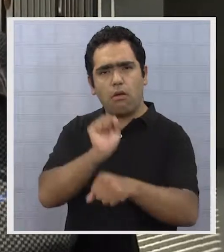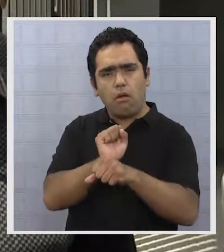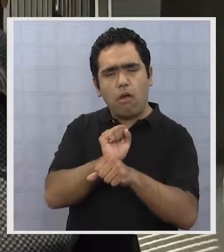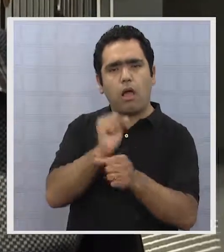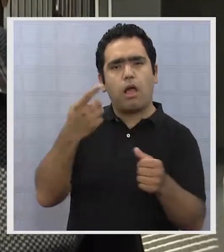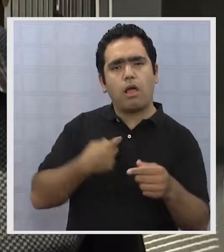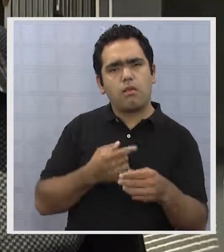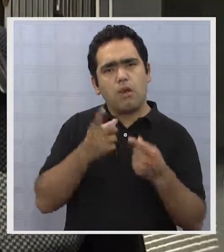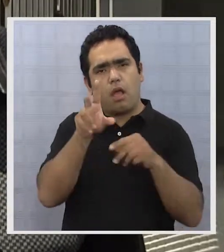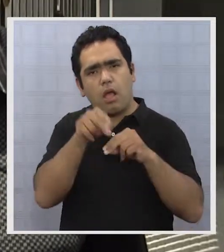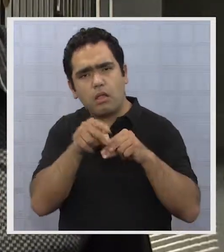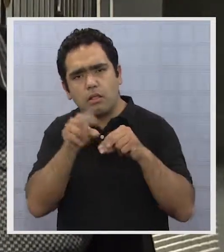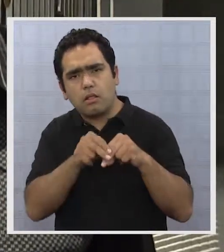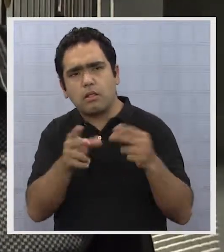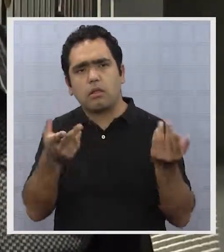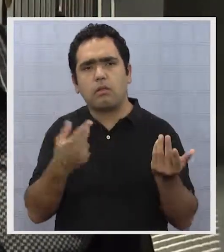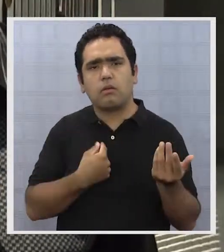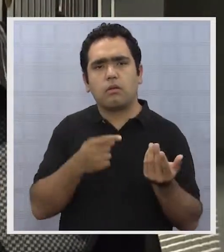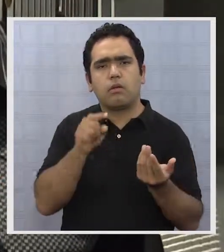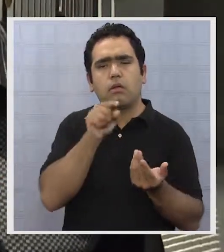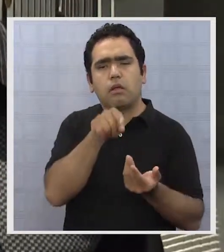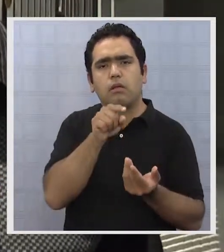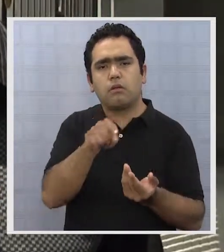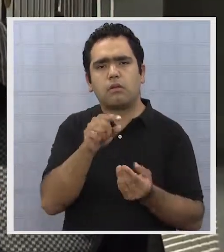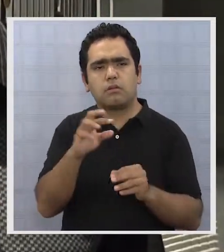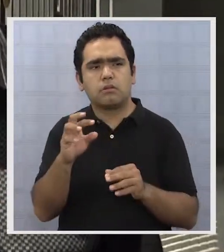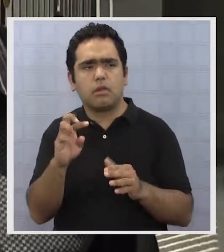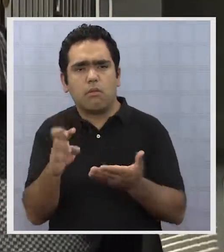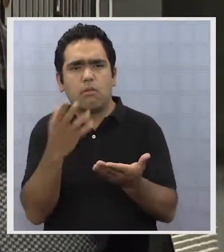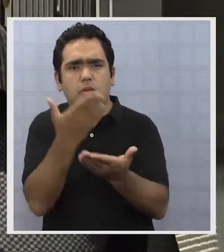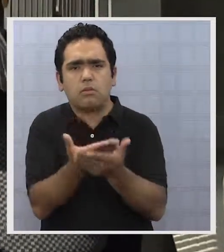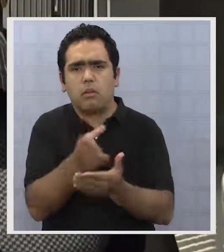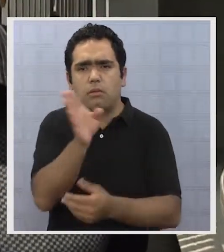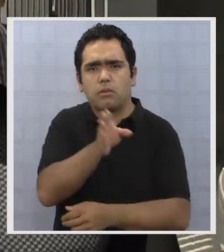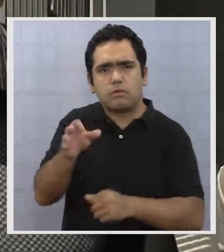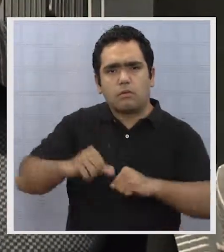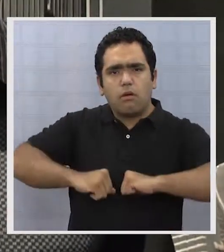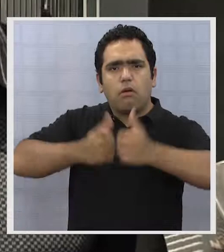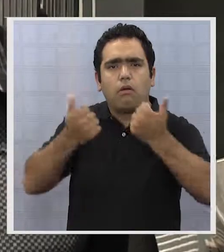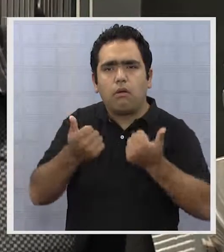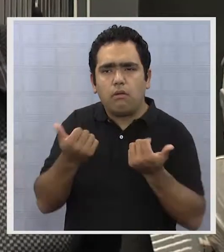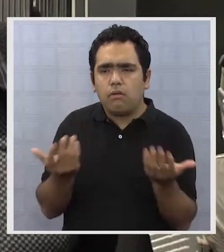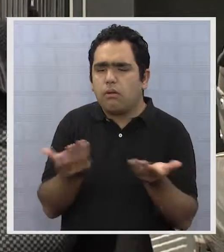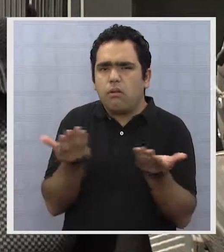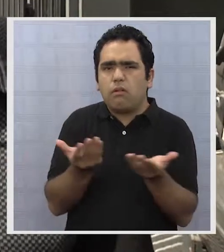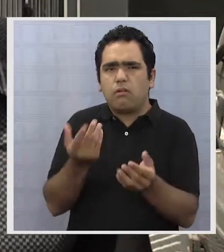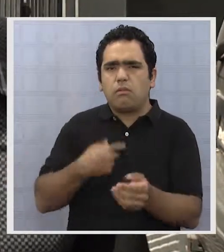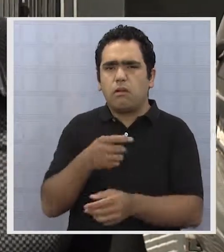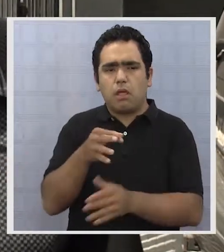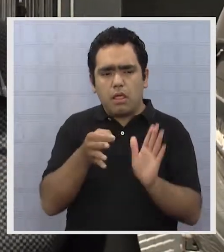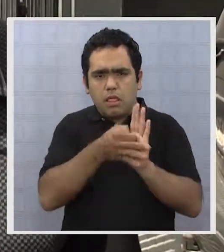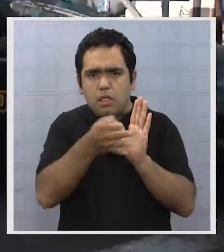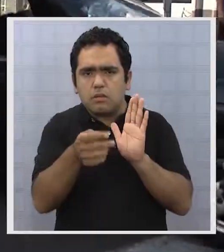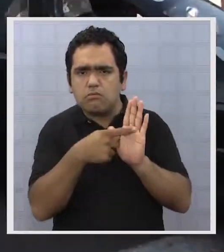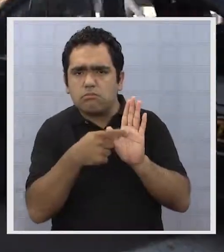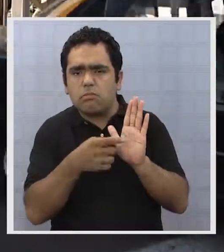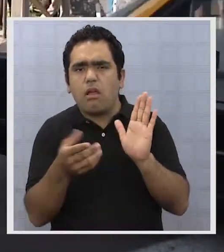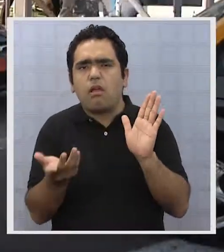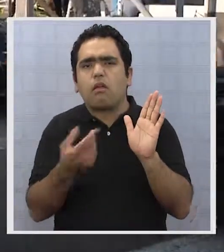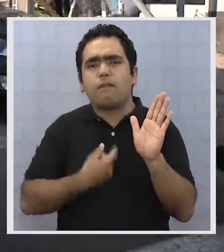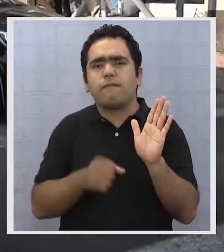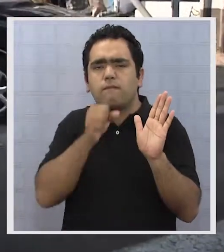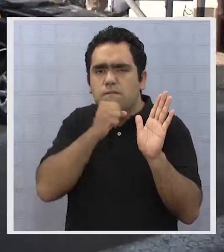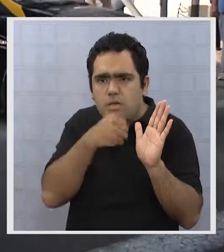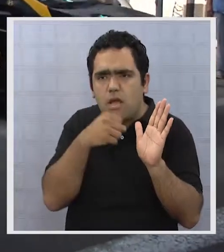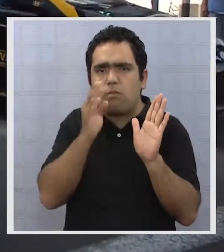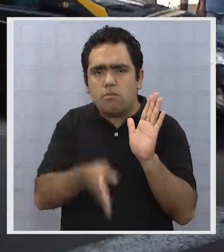años de antigüedad de la licencia profesional. Hay tipos que tienen carnet de 19 millones en el listado, cabros jóvenes que jamás habían tenido licencia. Según